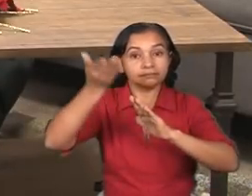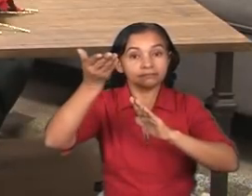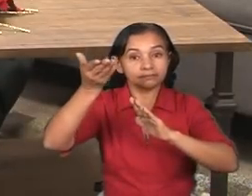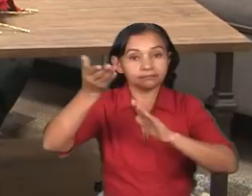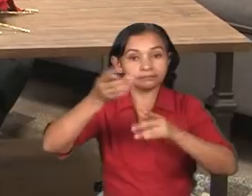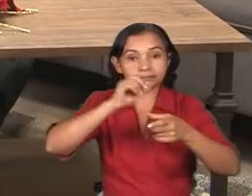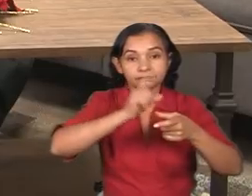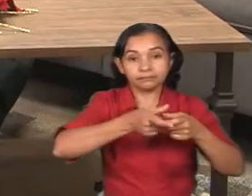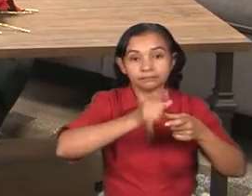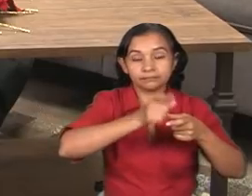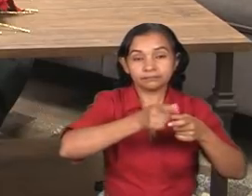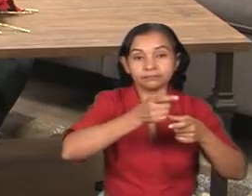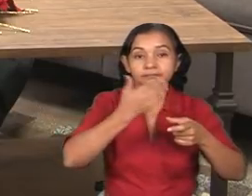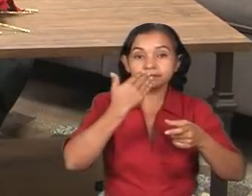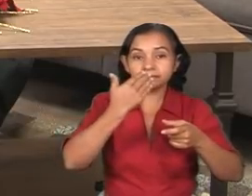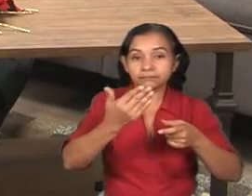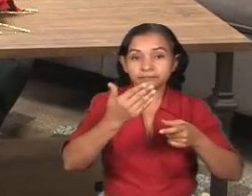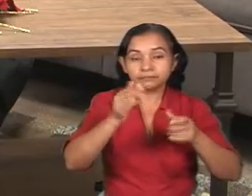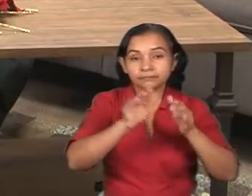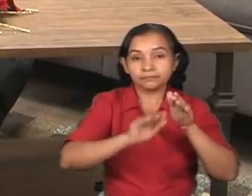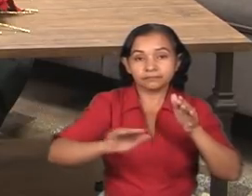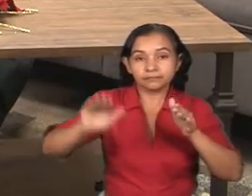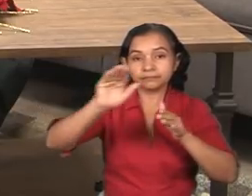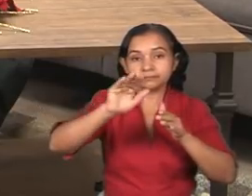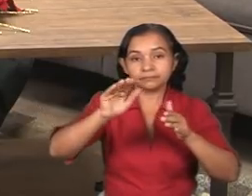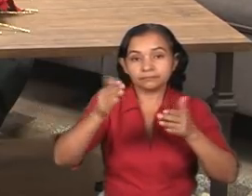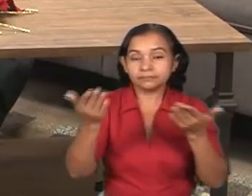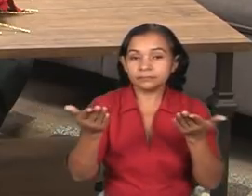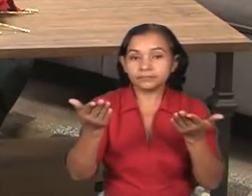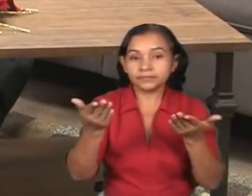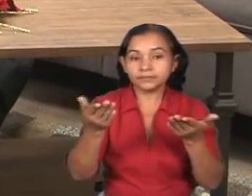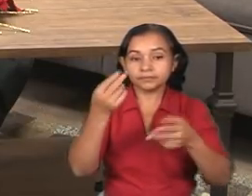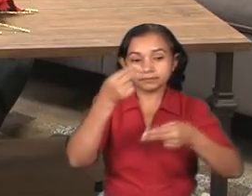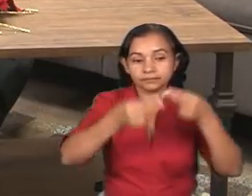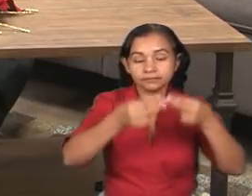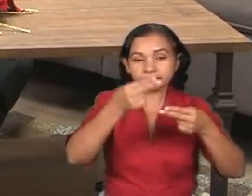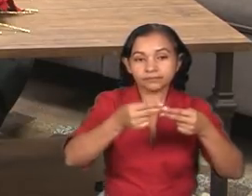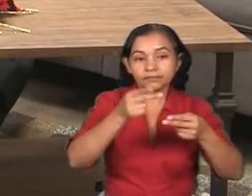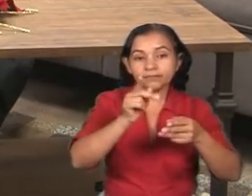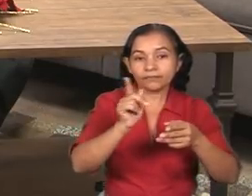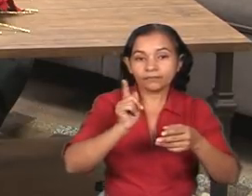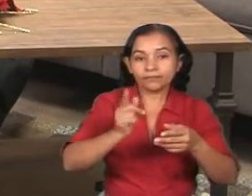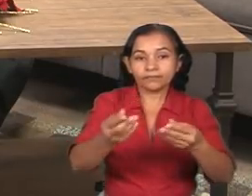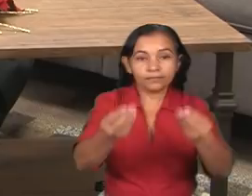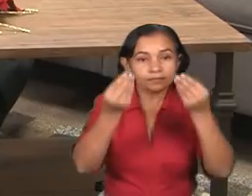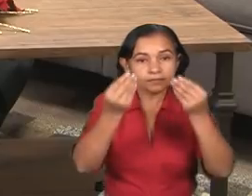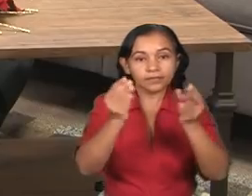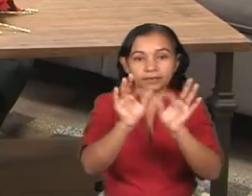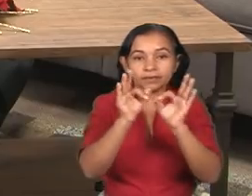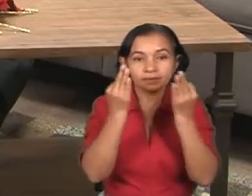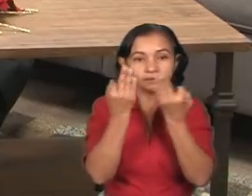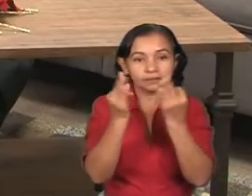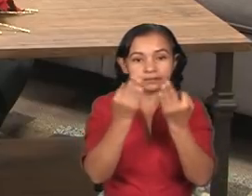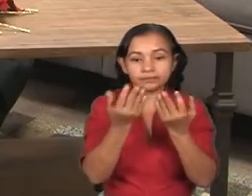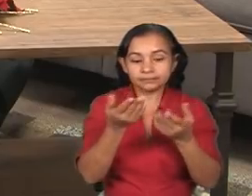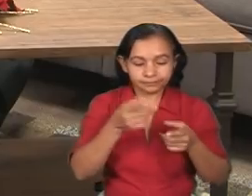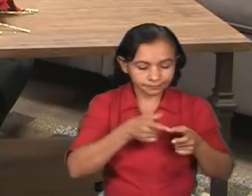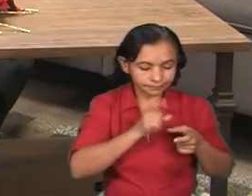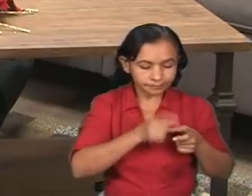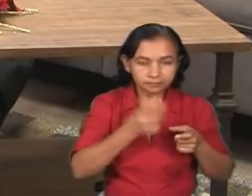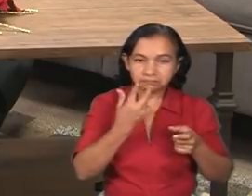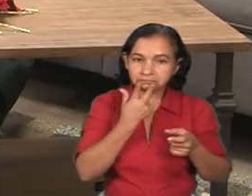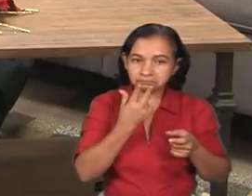alcantarillado sanitario muy buenos. Pero más que el número, es que detrás de ese número van a haber miles de familias que no tenían alcantarillado